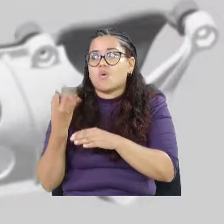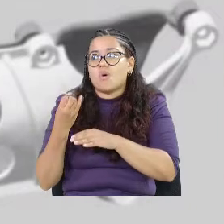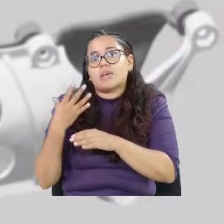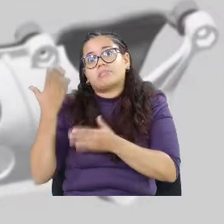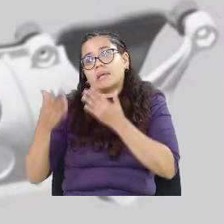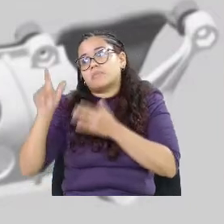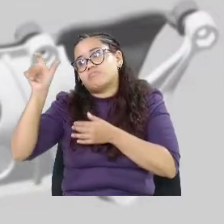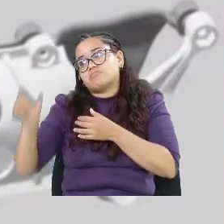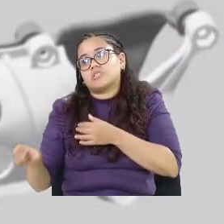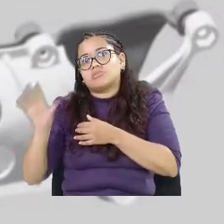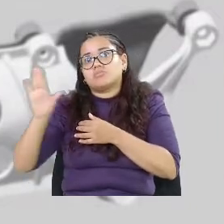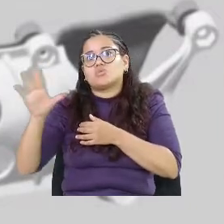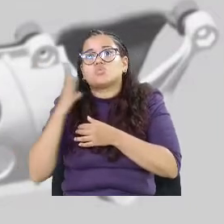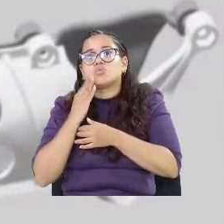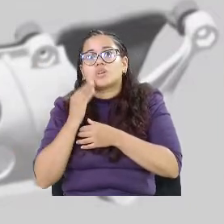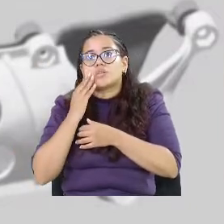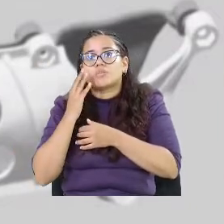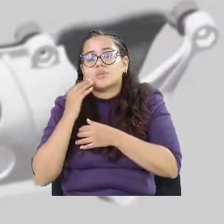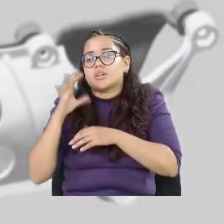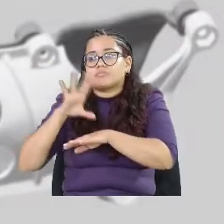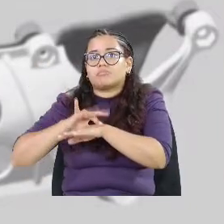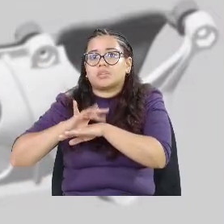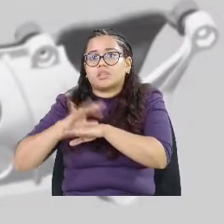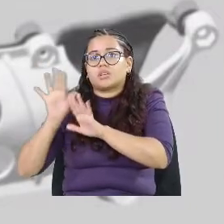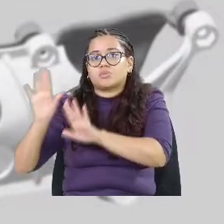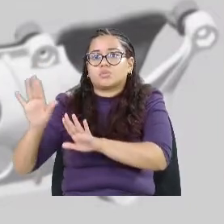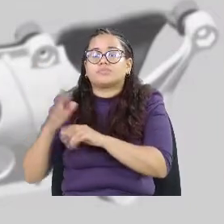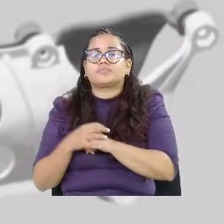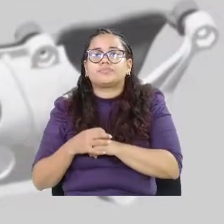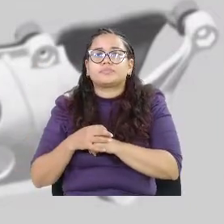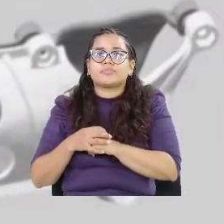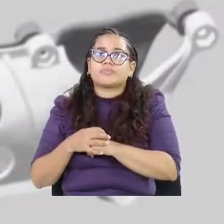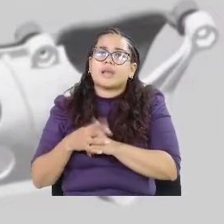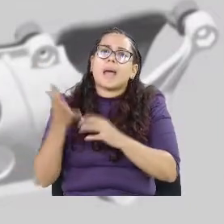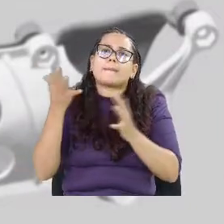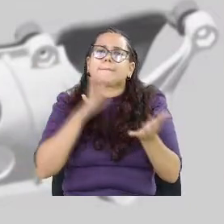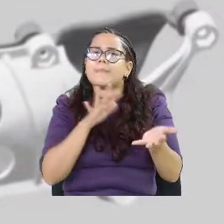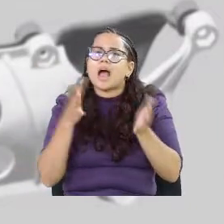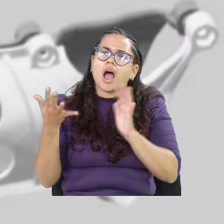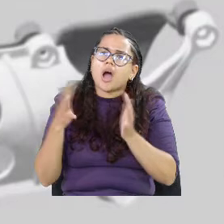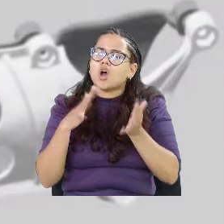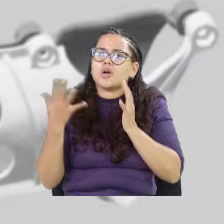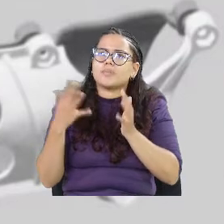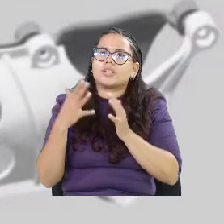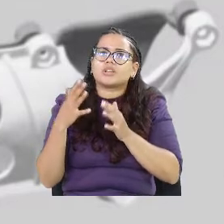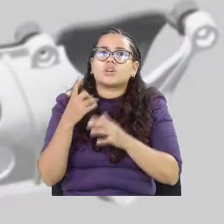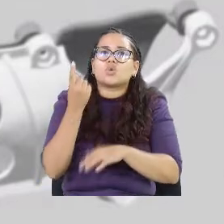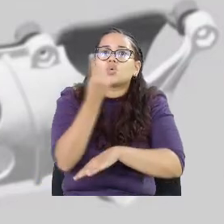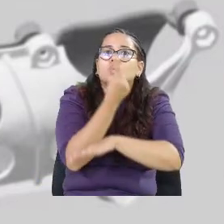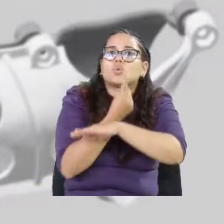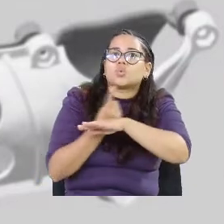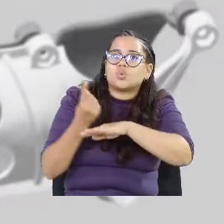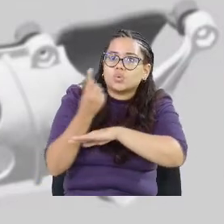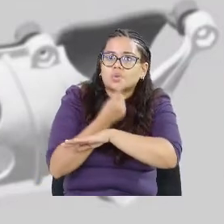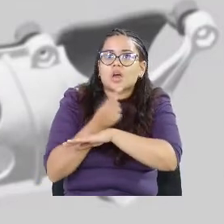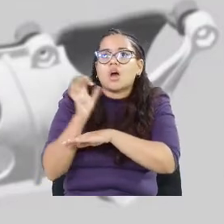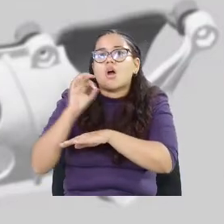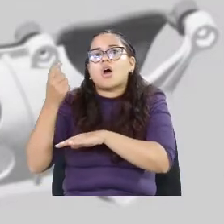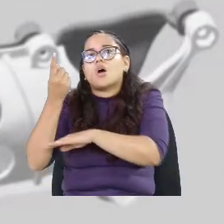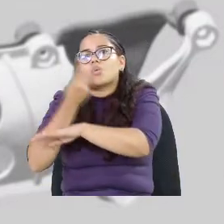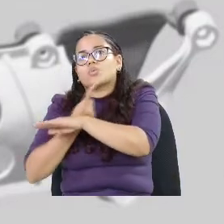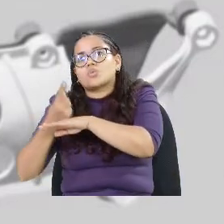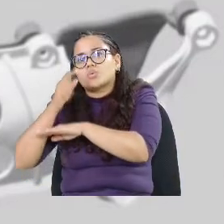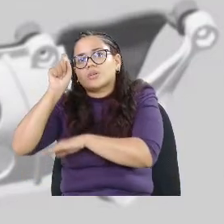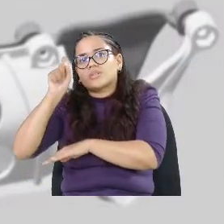ortopedista. En, en términos promedio, se habla entre 1 hora a